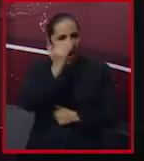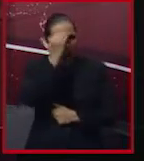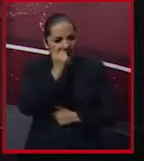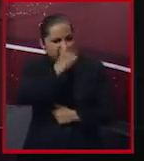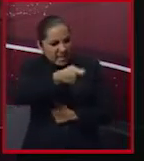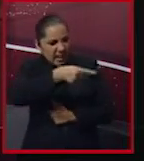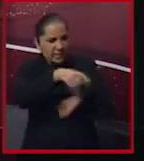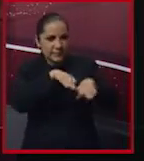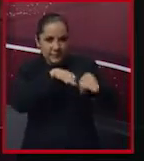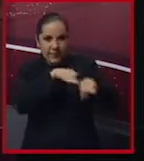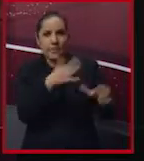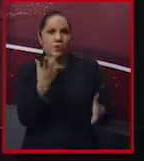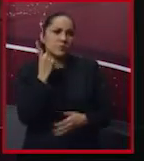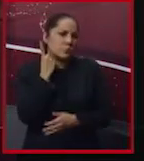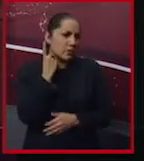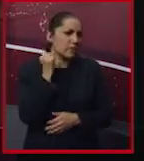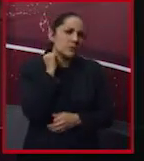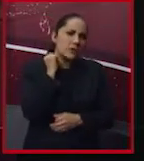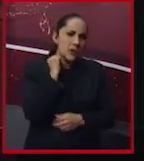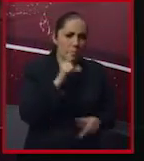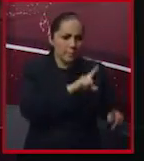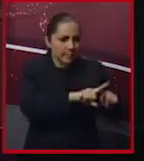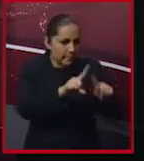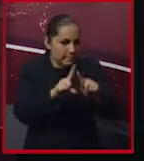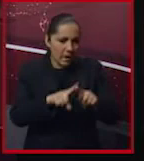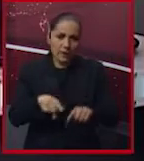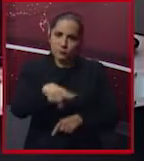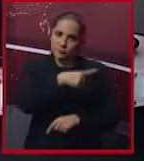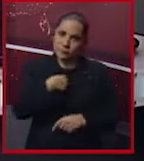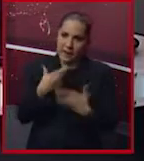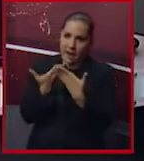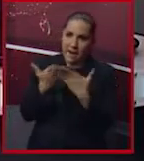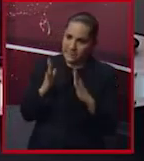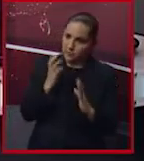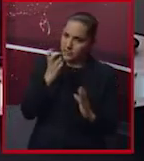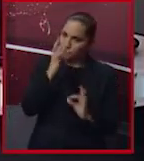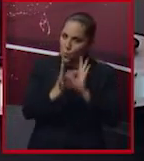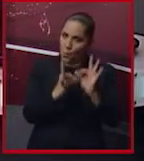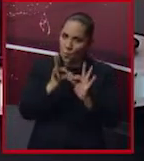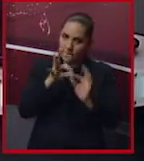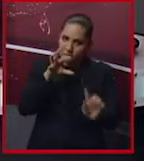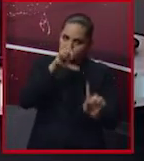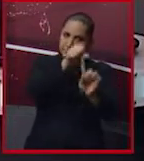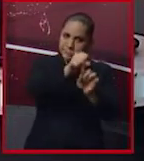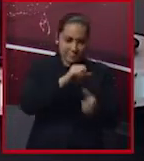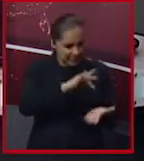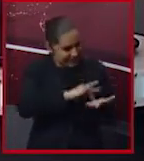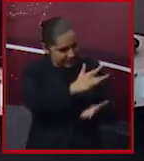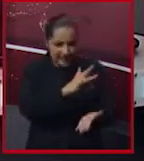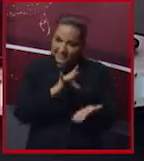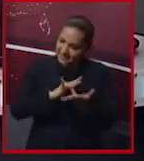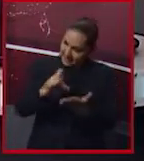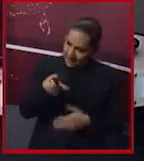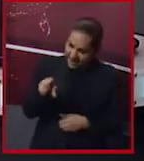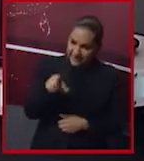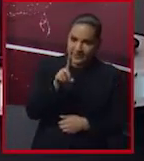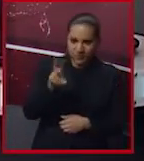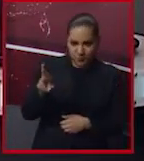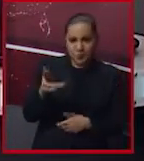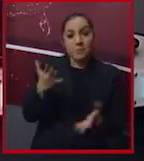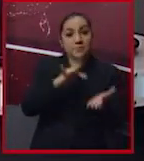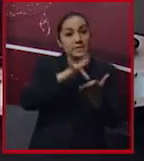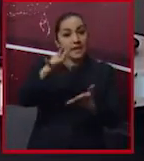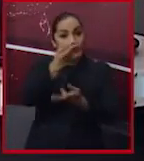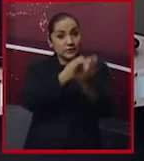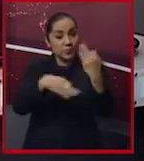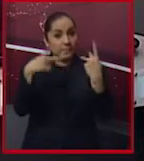los órganos de gobierno, los órganos legislativos. Y muchas gracias a ustedes. Al contrario, muchas gracias a usted, doctor, y muchas gracias a todos ustedes que nos